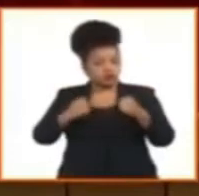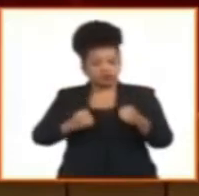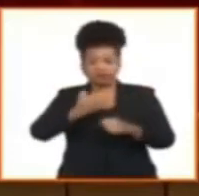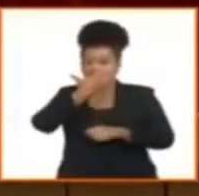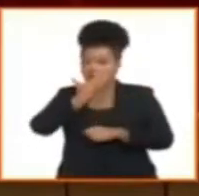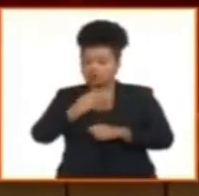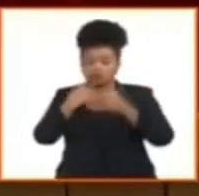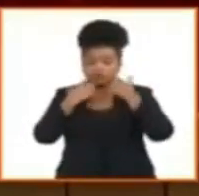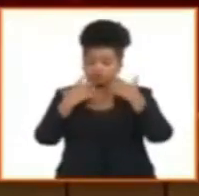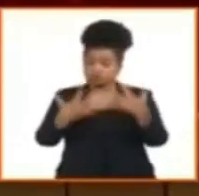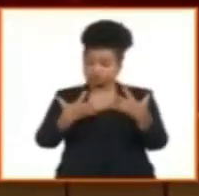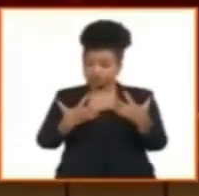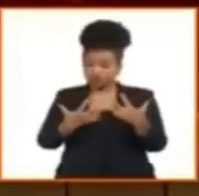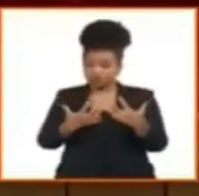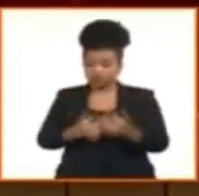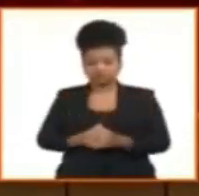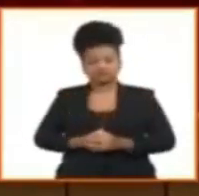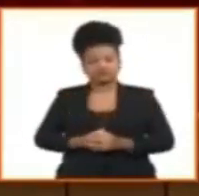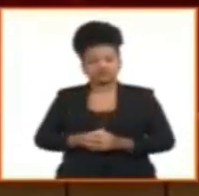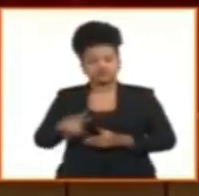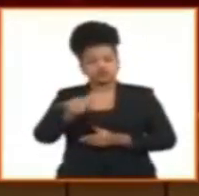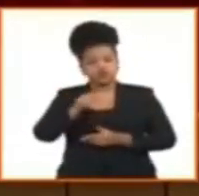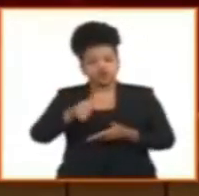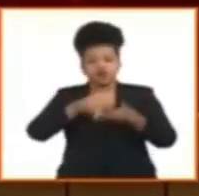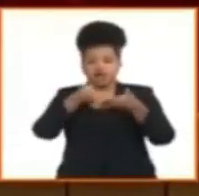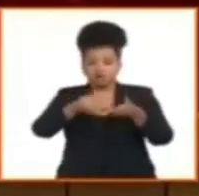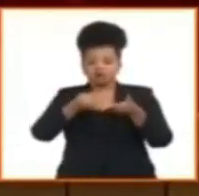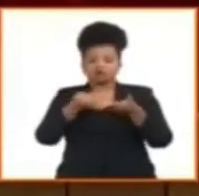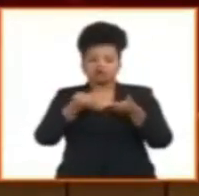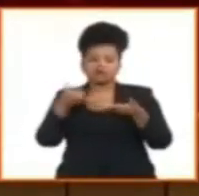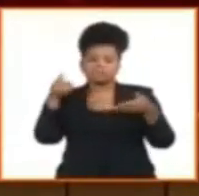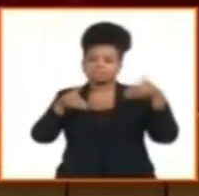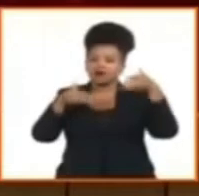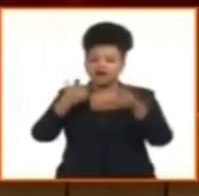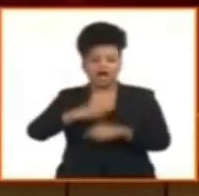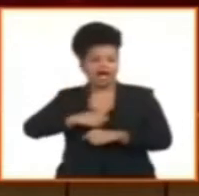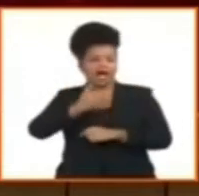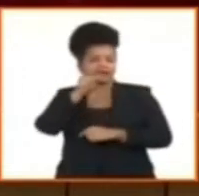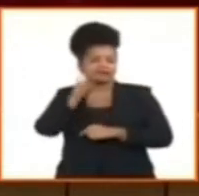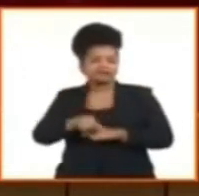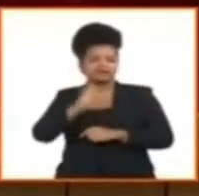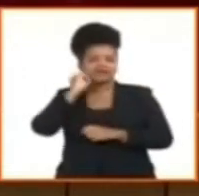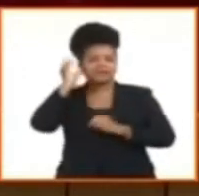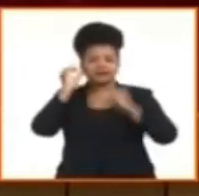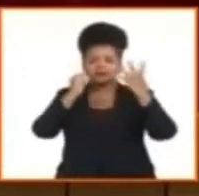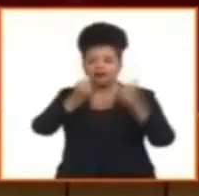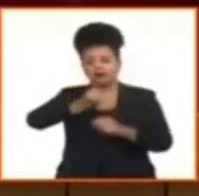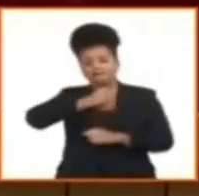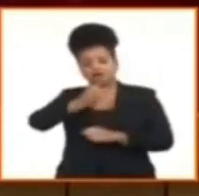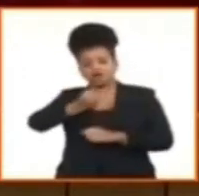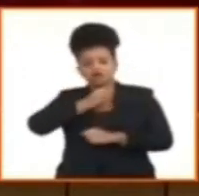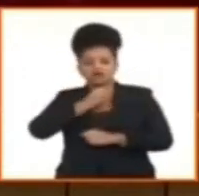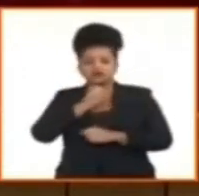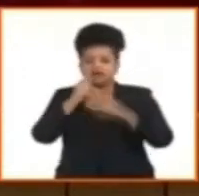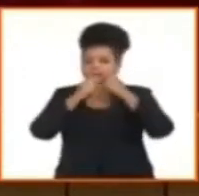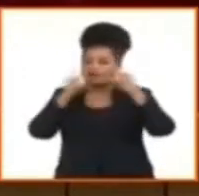y también contamos para eso con el aporte y la participación de los artistas, creadores, periodistas y profesionales de la